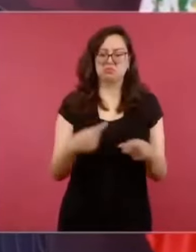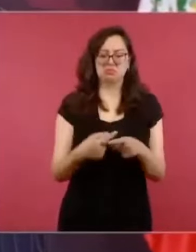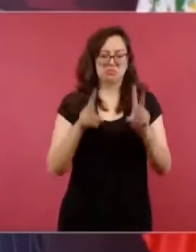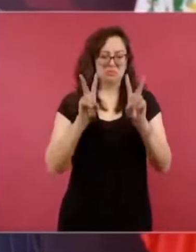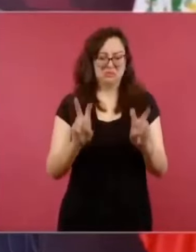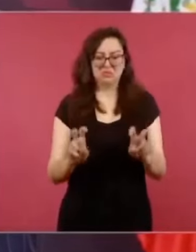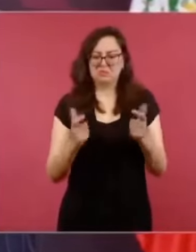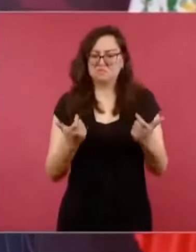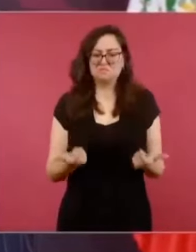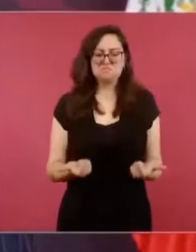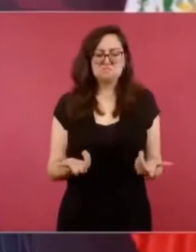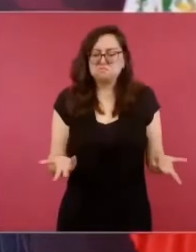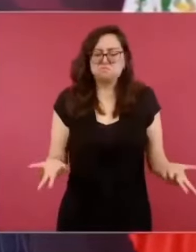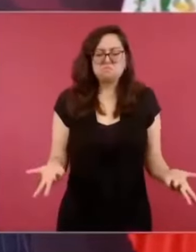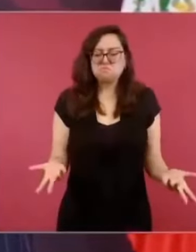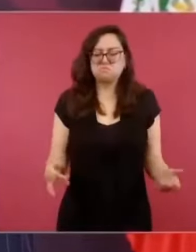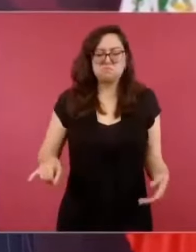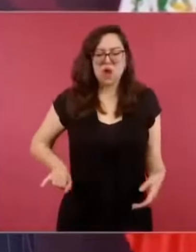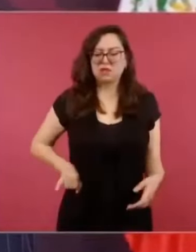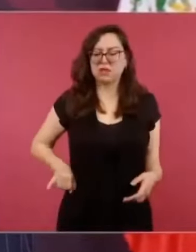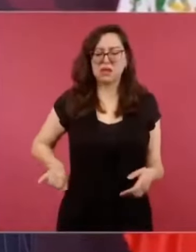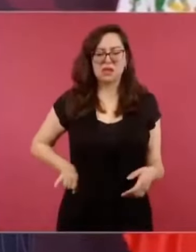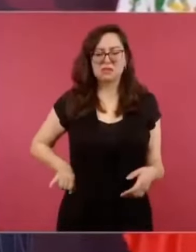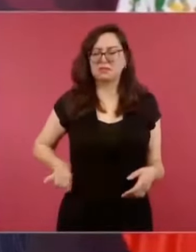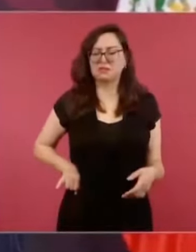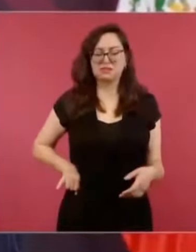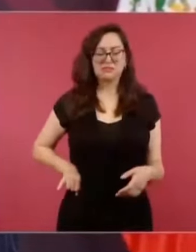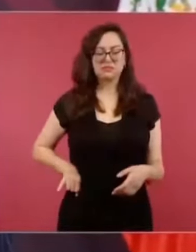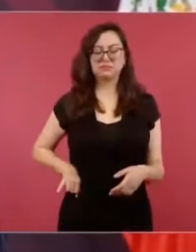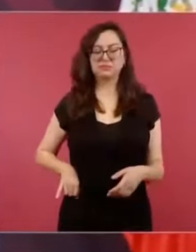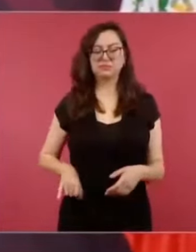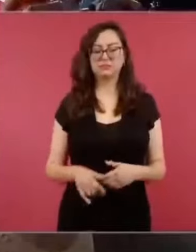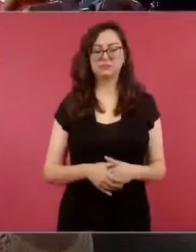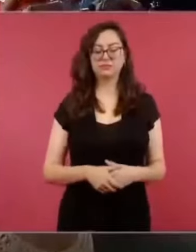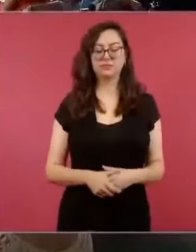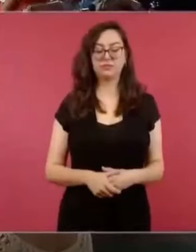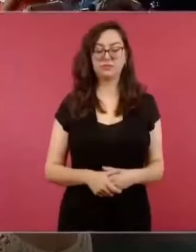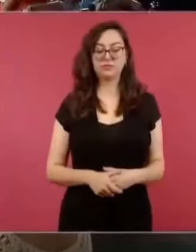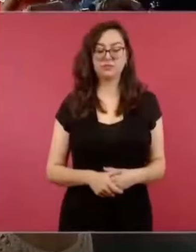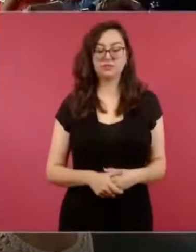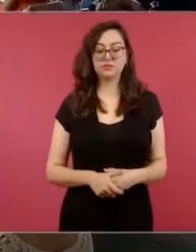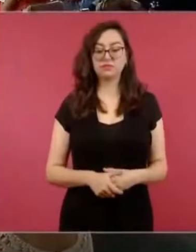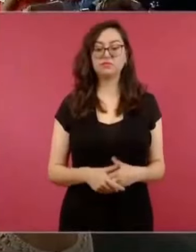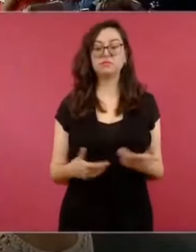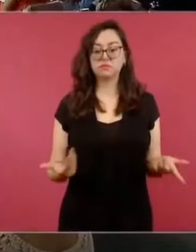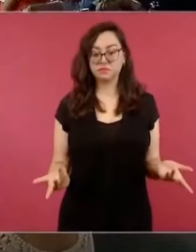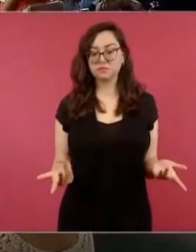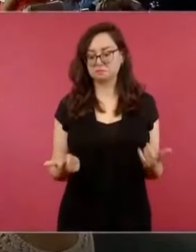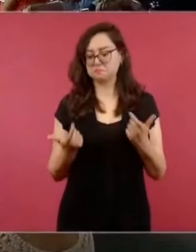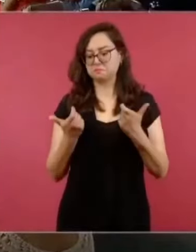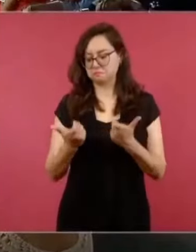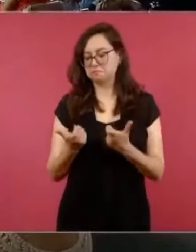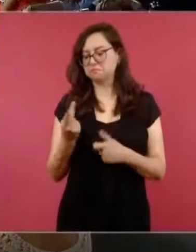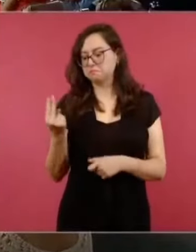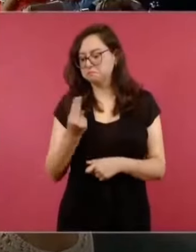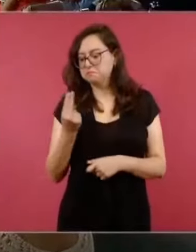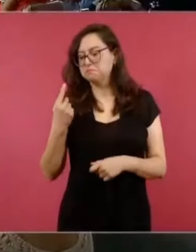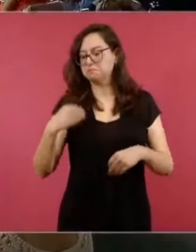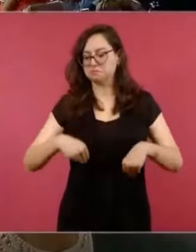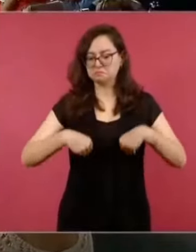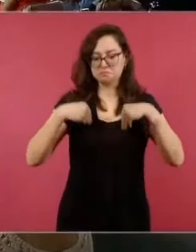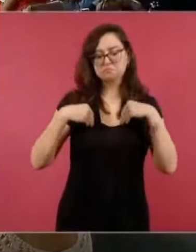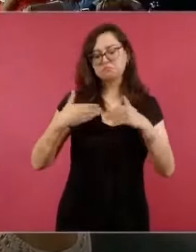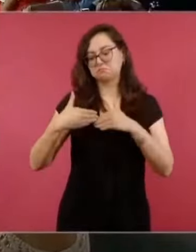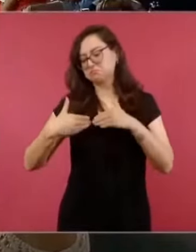no me interesa el dinero, es necesario para lo indispensable, para lo